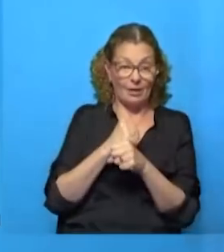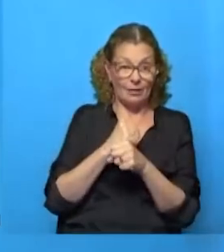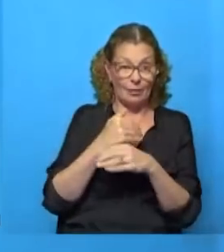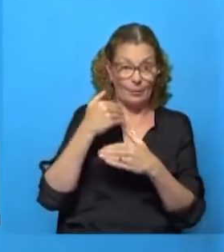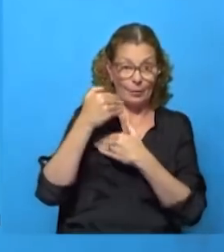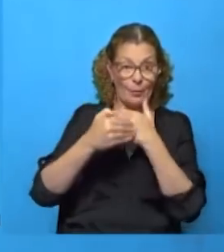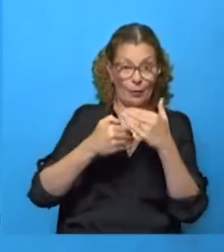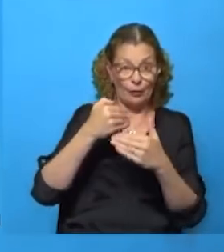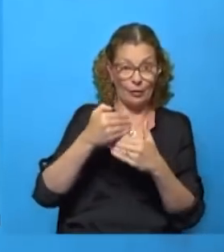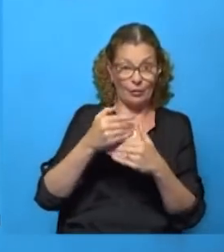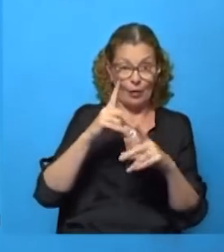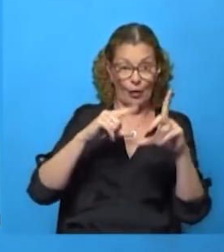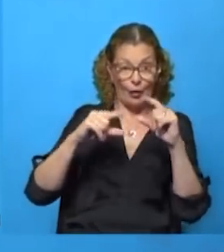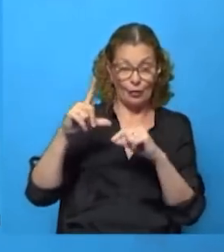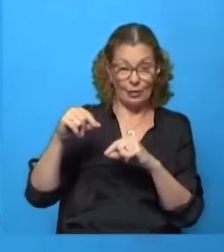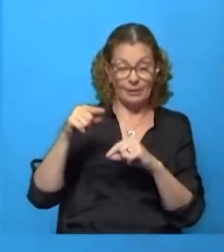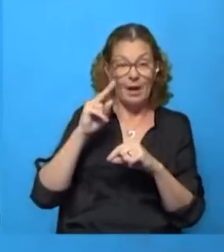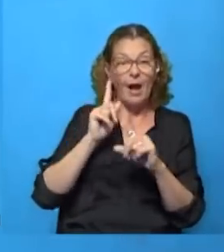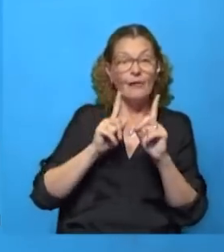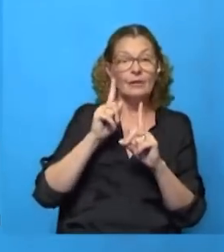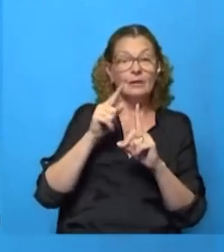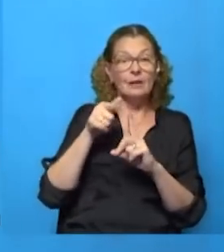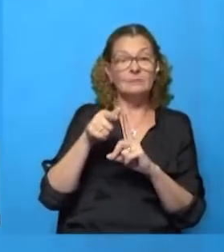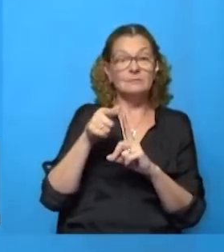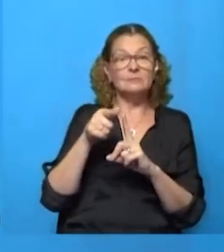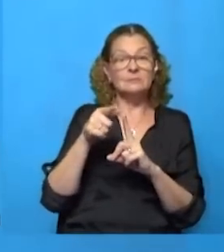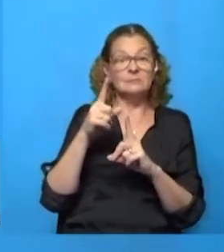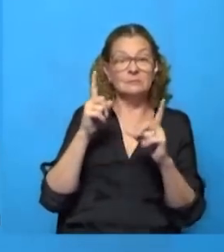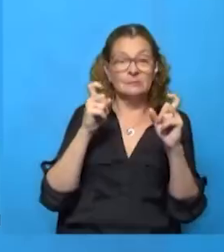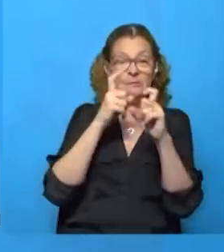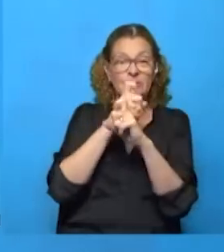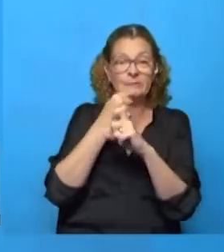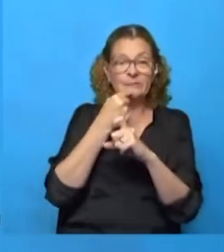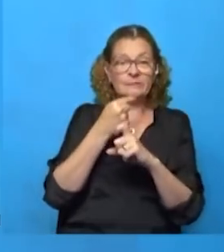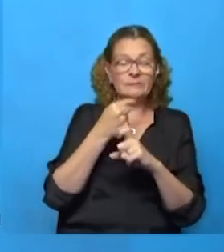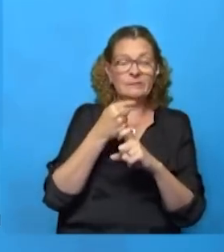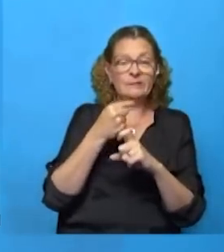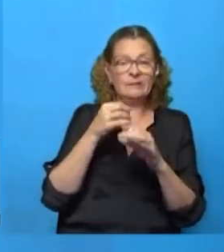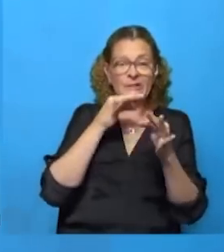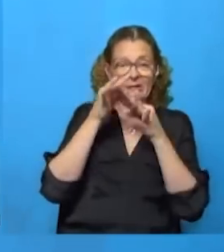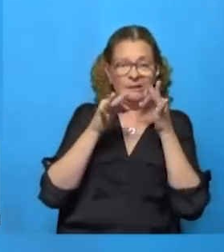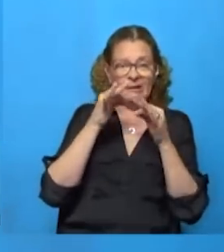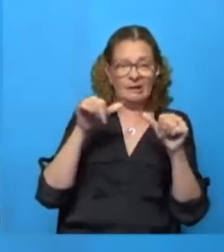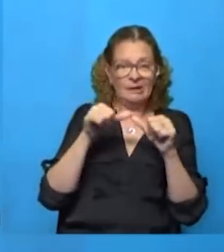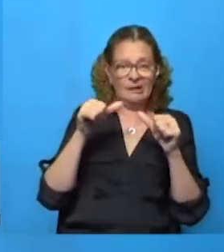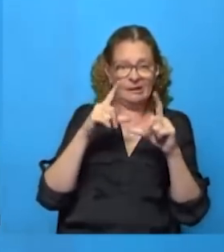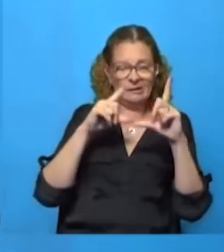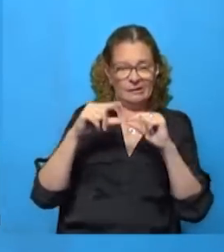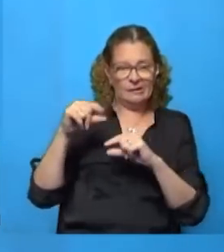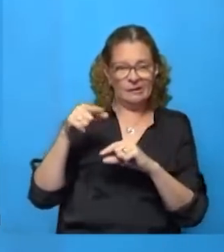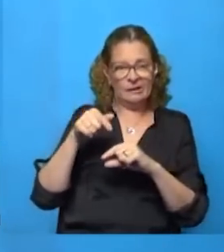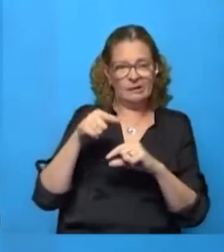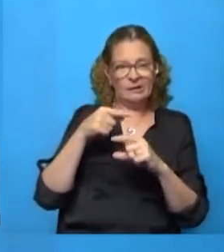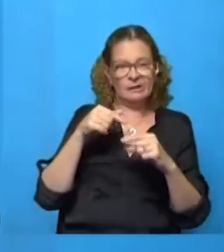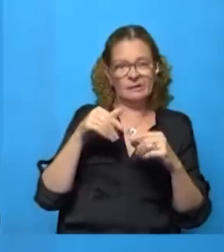todo el proceso de las encuestas porque a veces es difícil también también explicar todo lo que se produce la encuesta no que